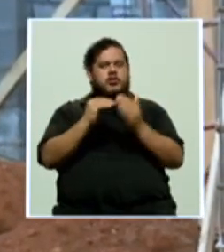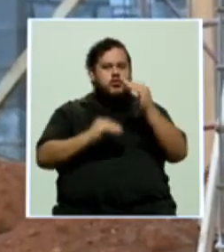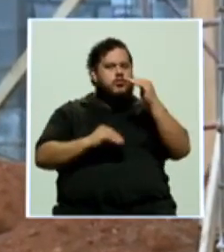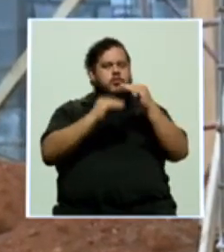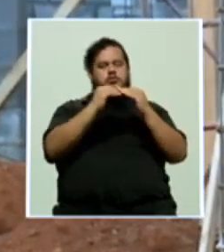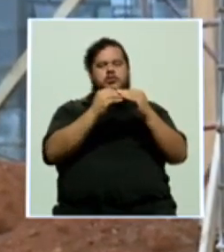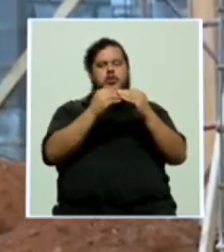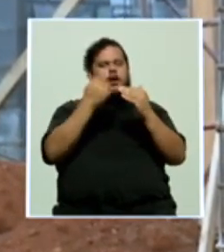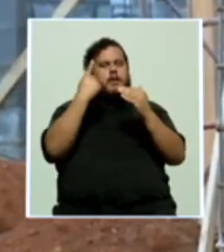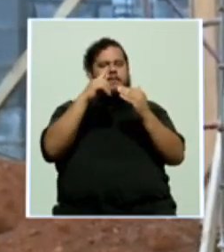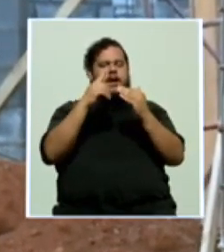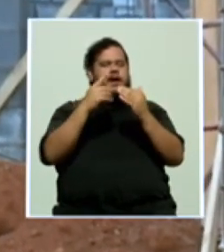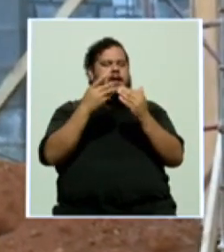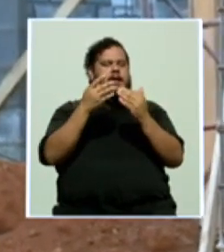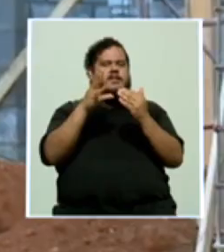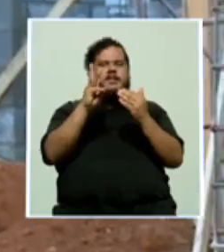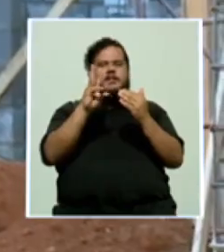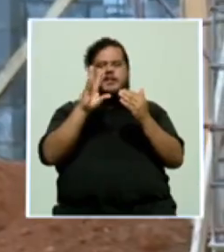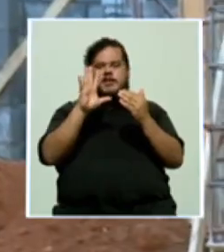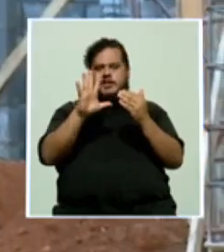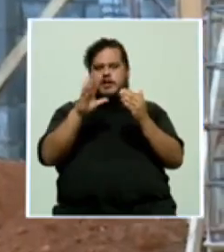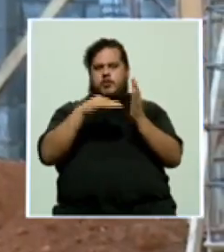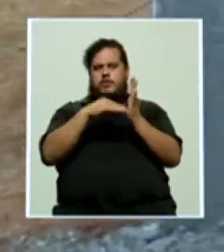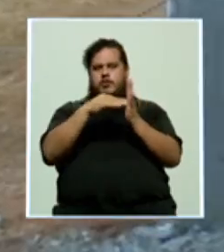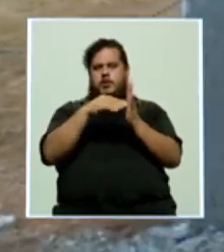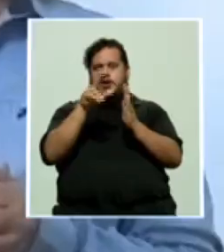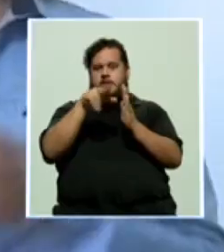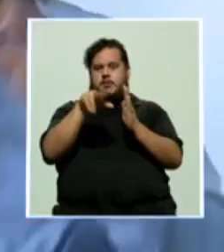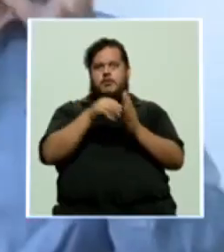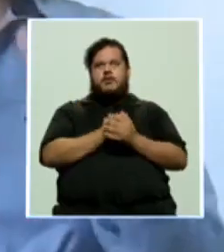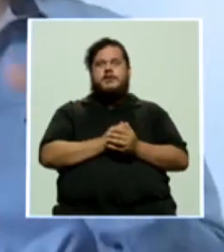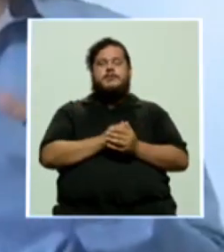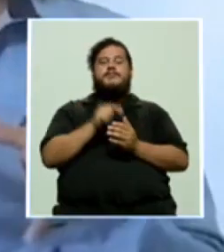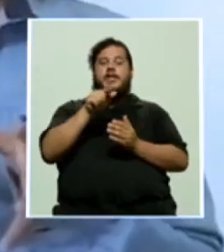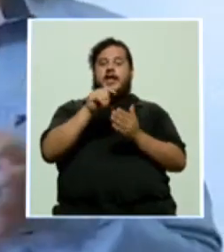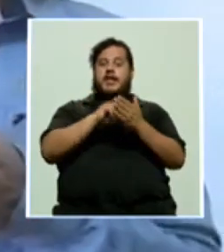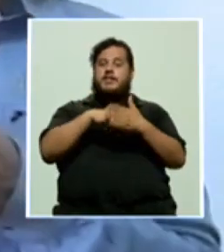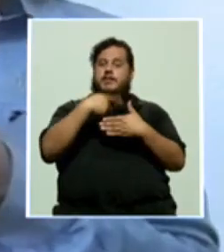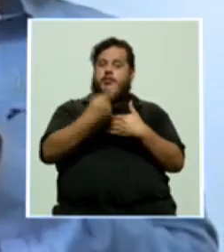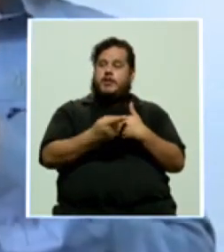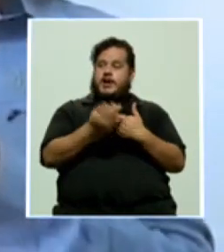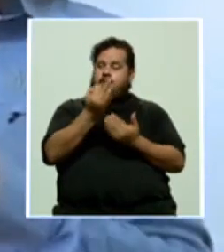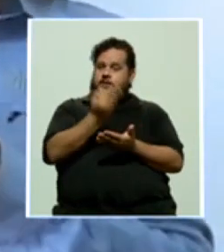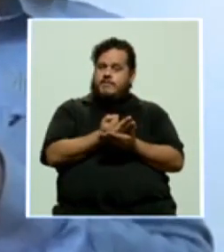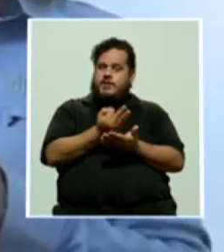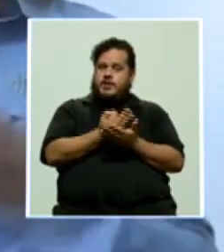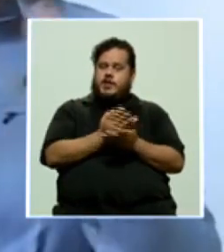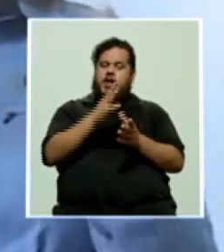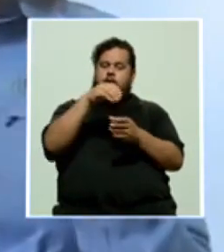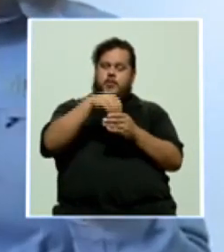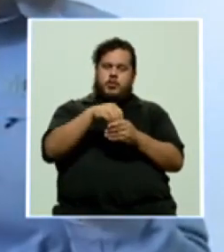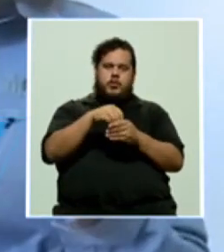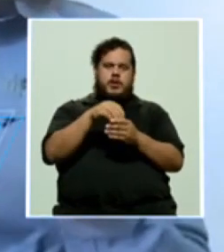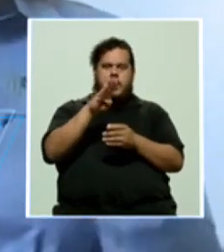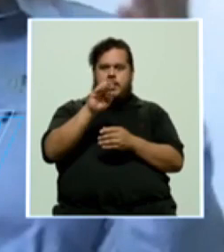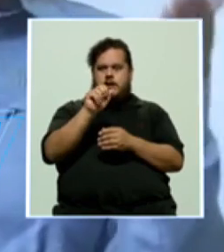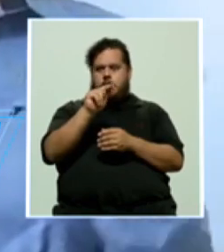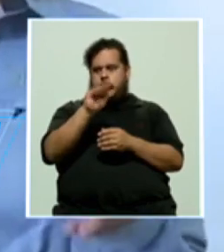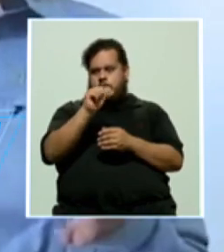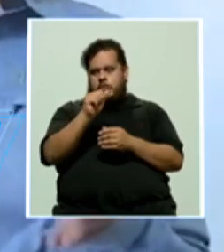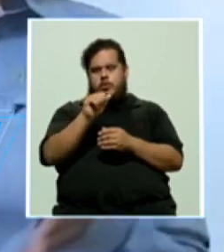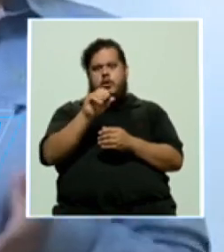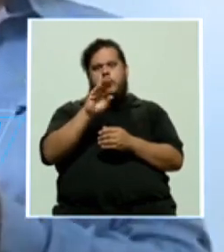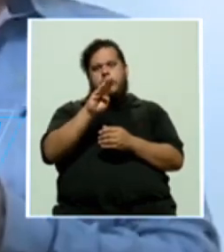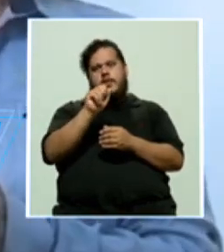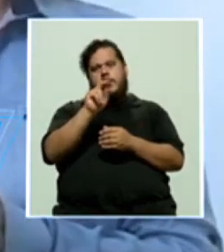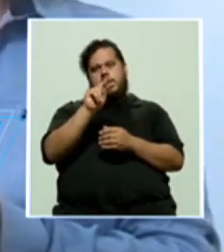solución habitacional es de 65 millones de colones. Este programa de financiamiento involucra lo que es el bono del Bambi como aporte